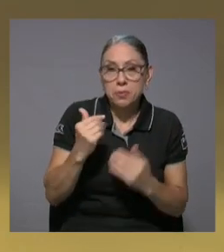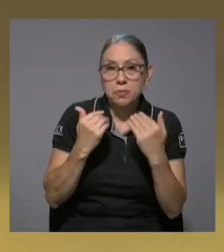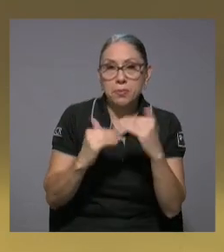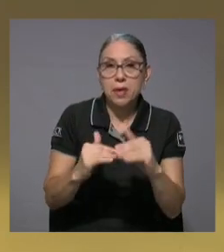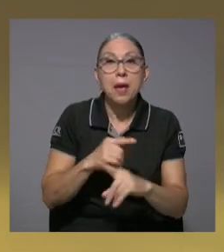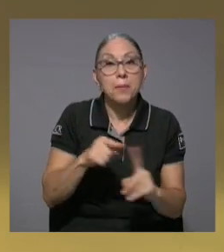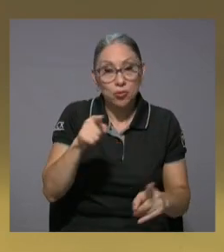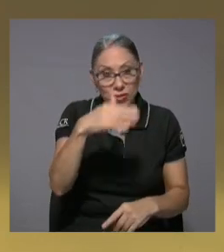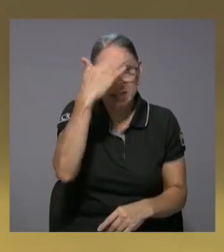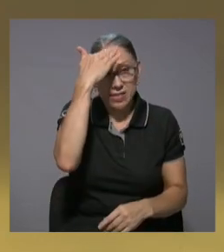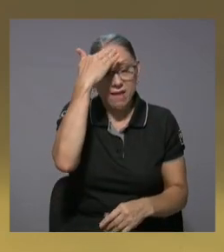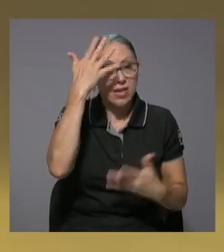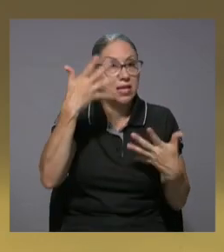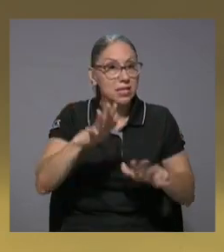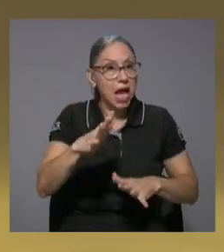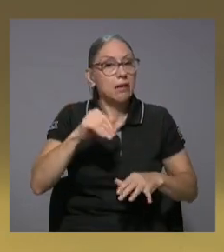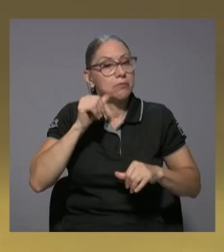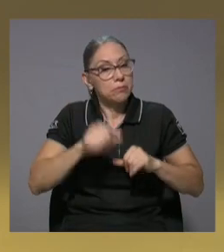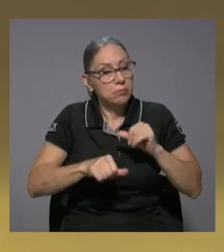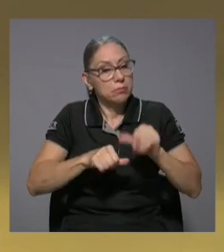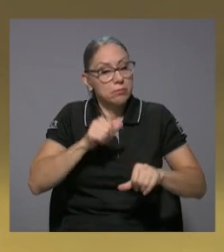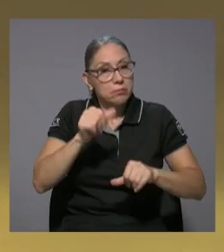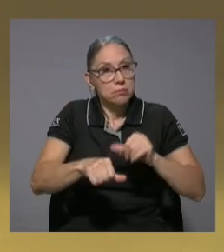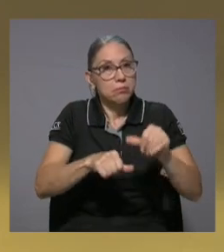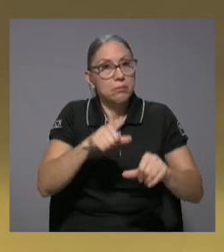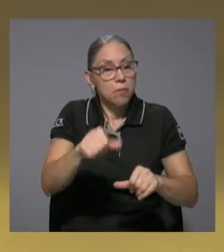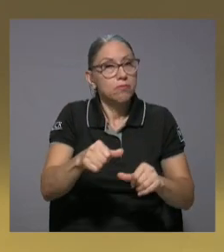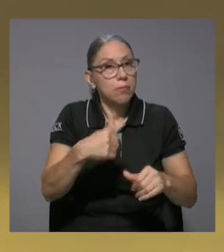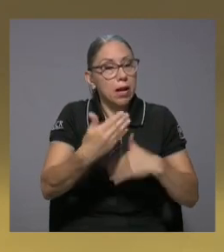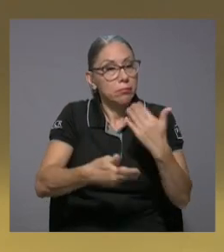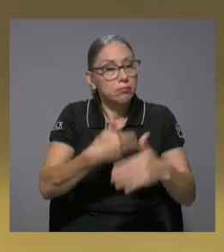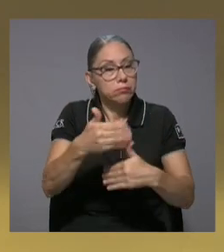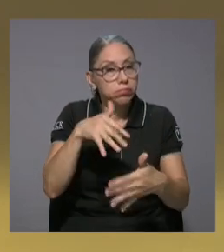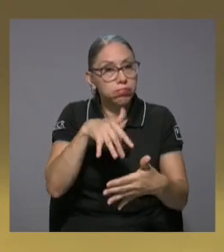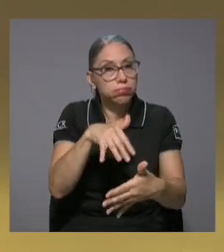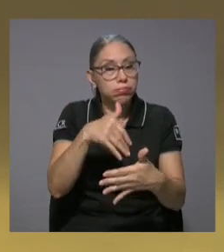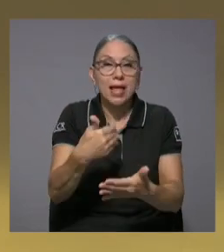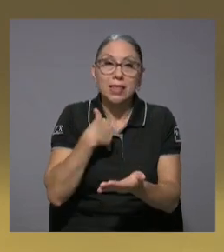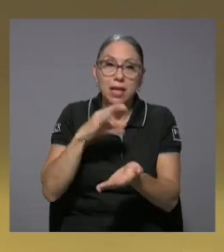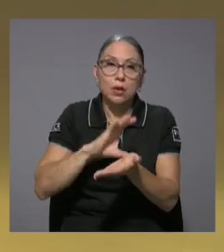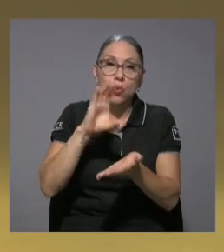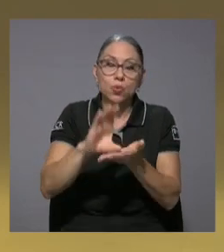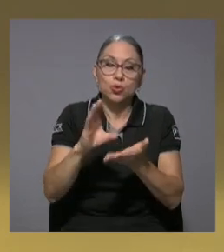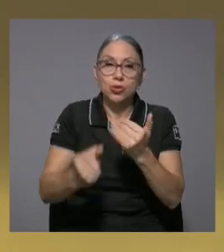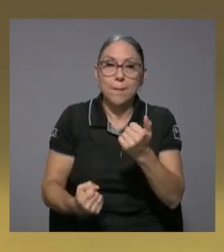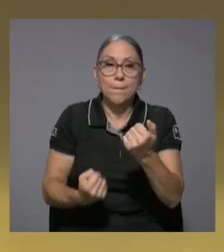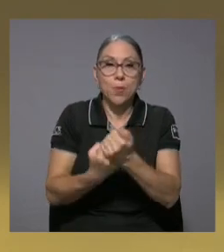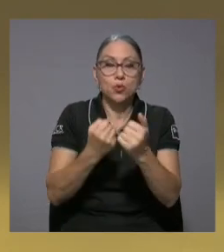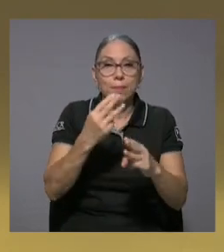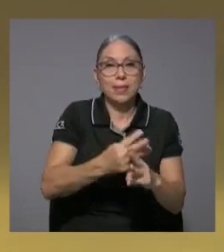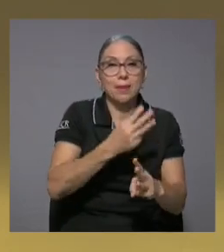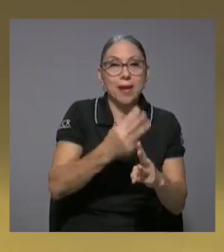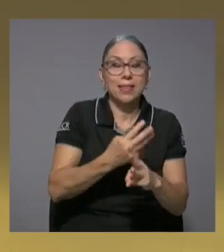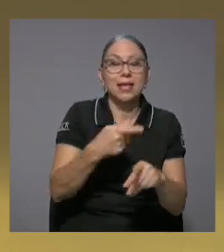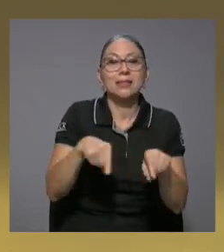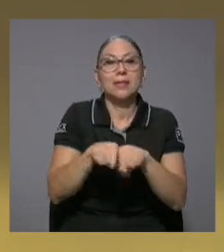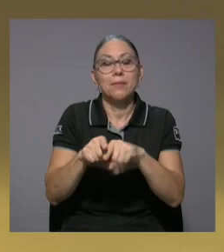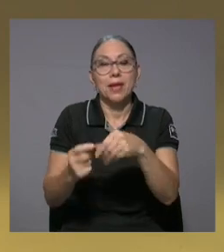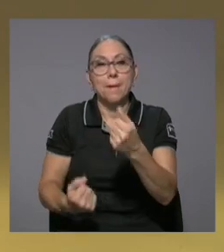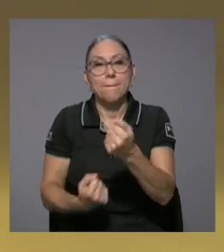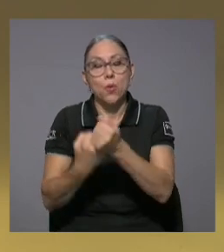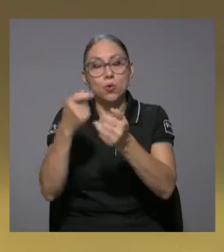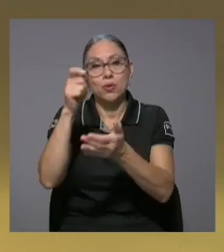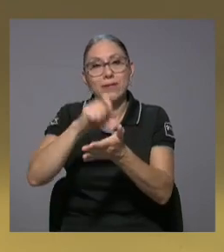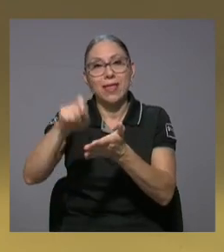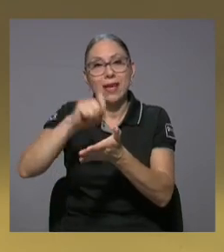entonces tienen cursos de apoyo en matemáticas y apoyo en